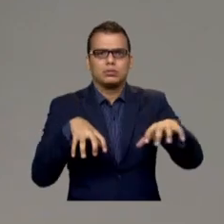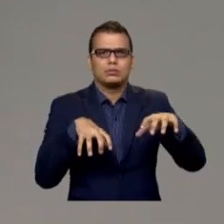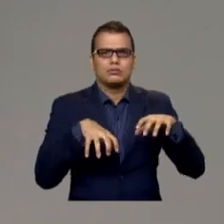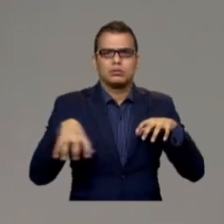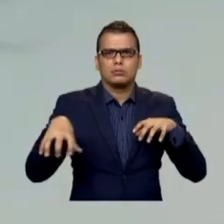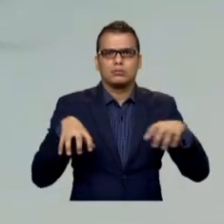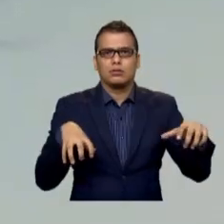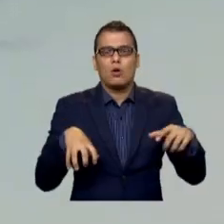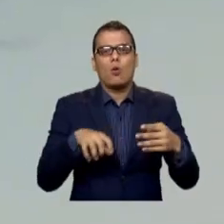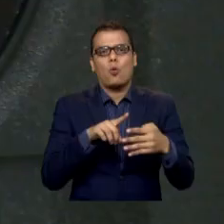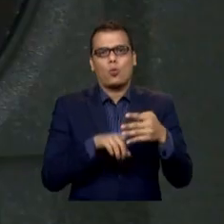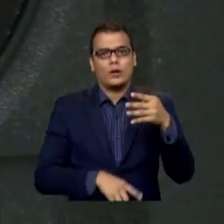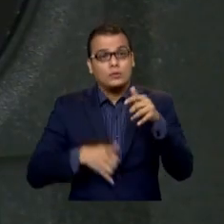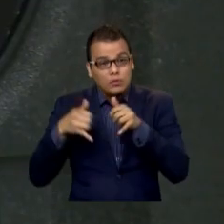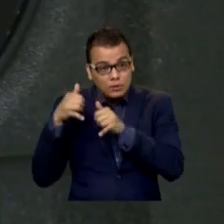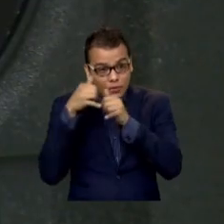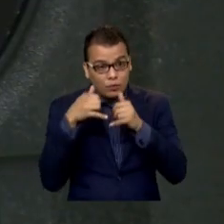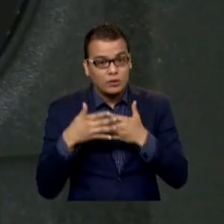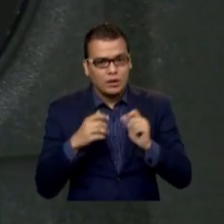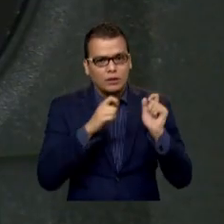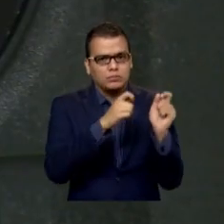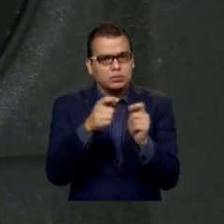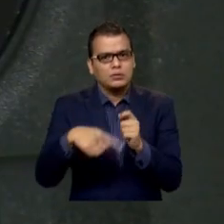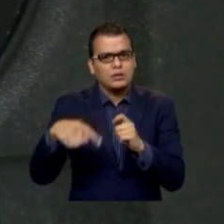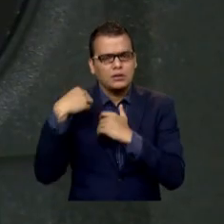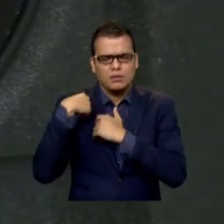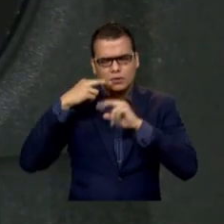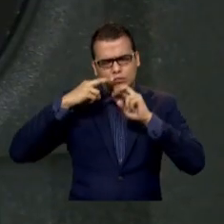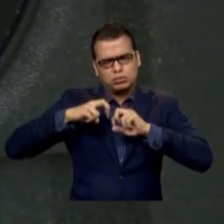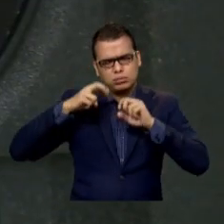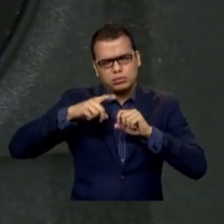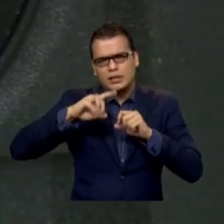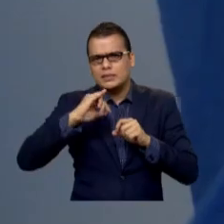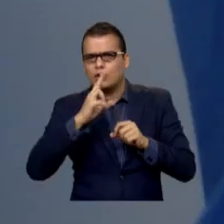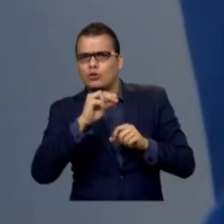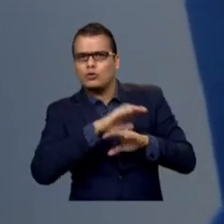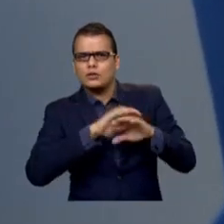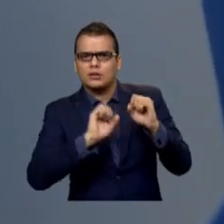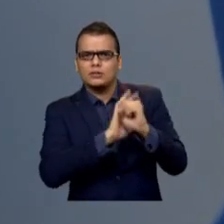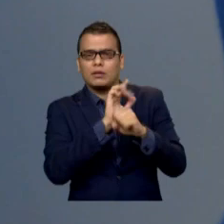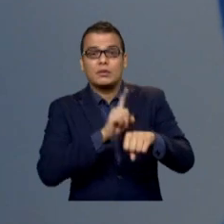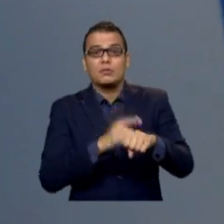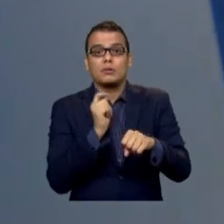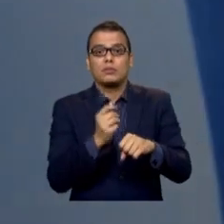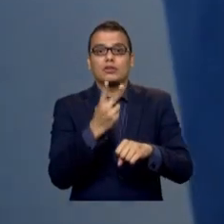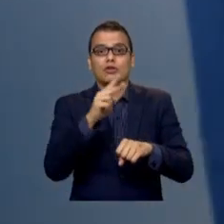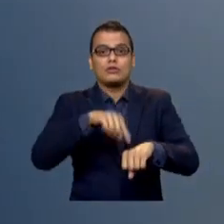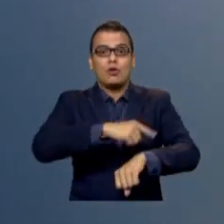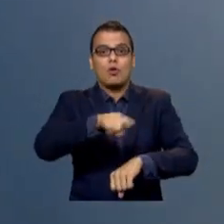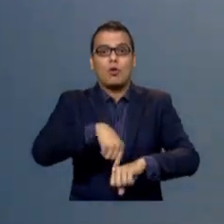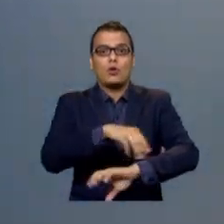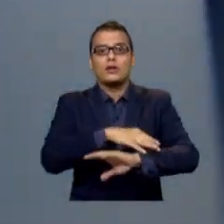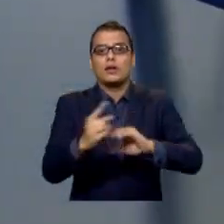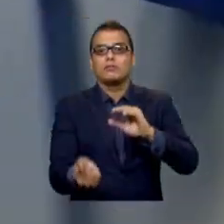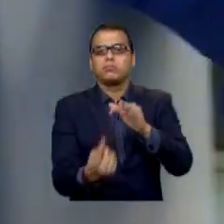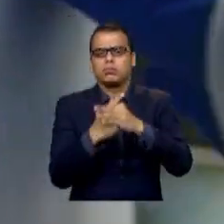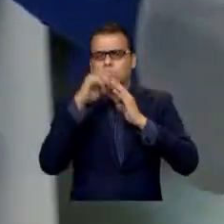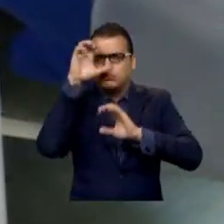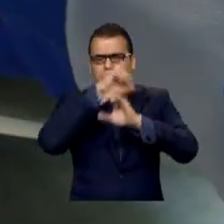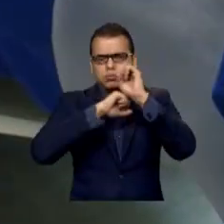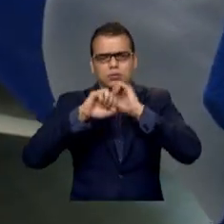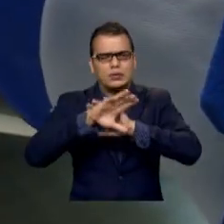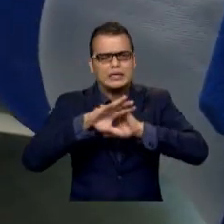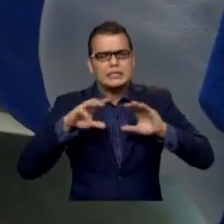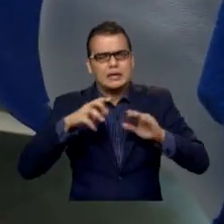y analizar las pruebas de COVID-19 en el departamento, permitiendo la obtención de resultados en 12 horas. Tenemos ya un proyecto que les